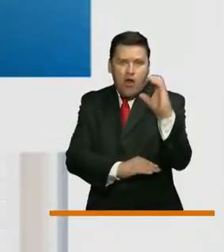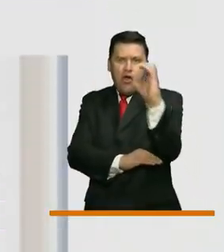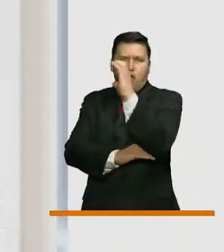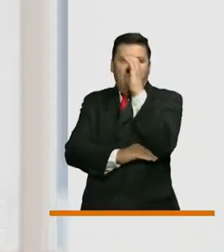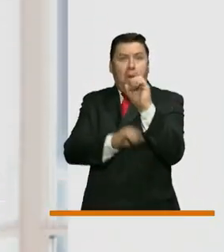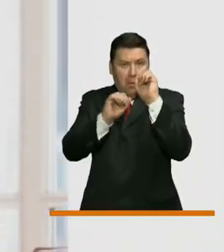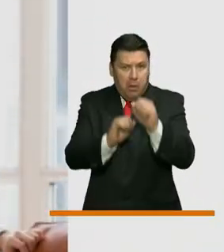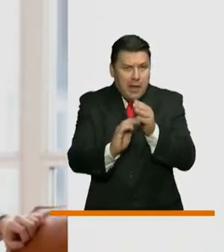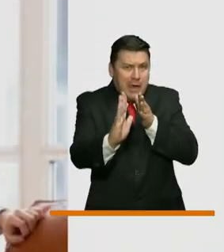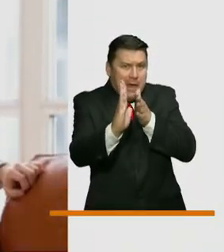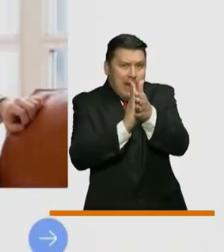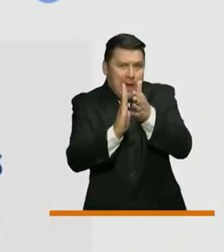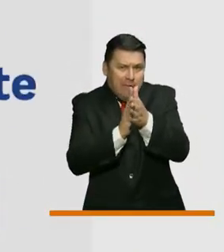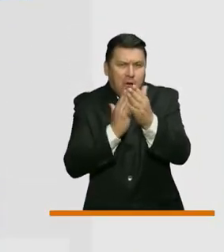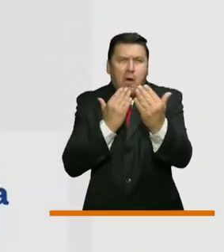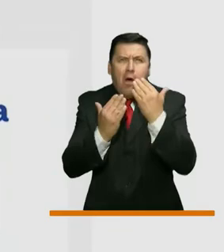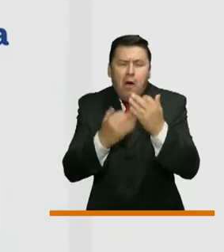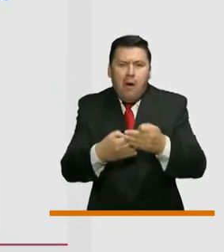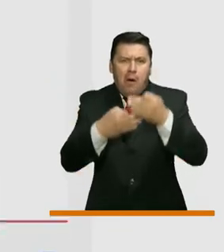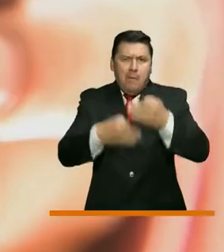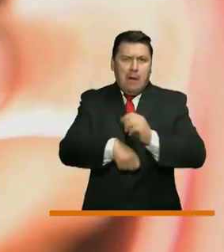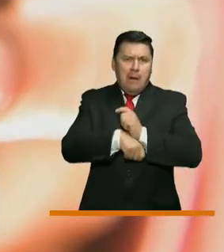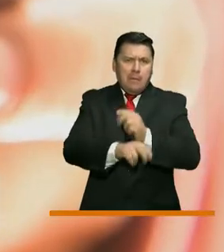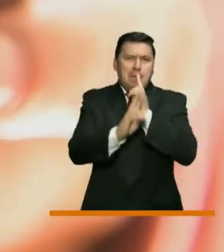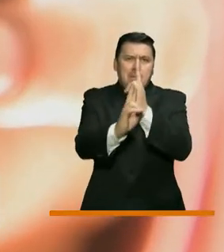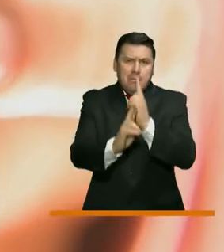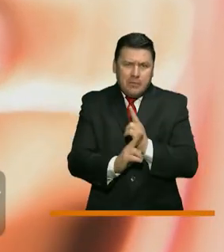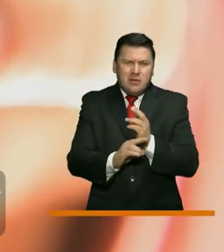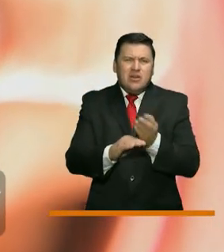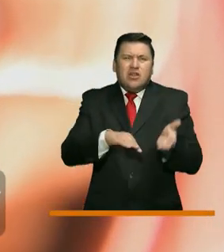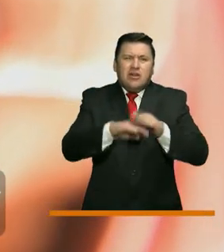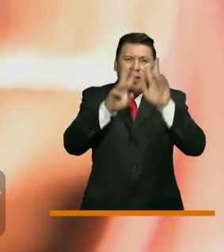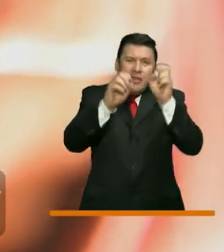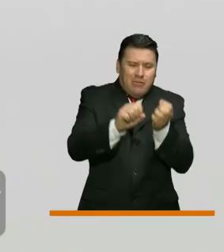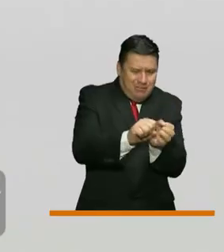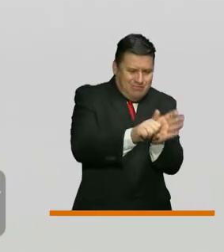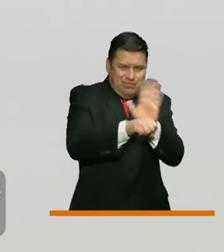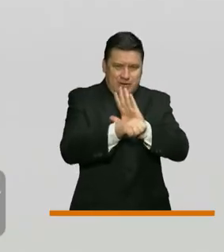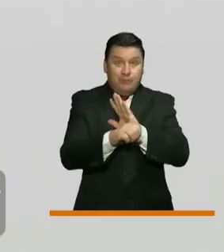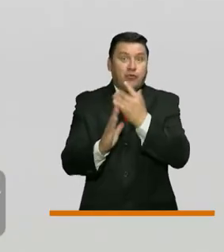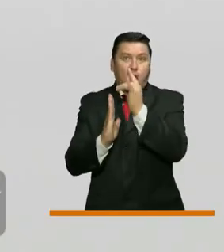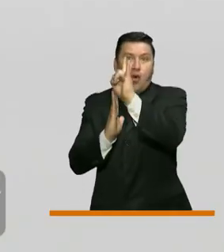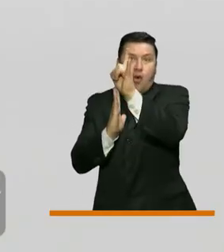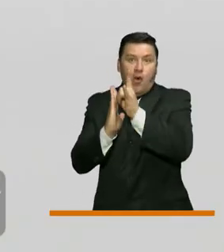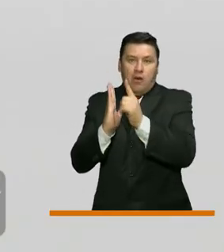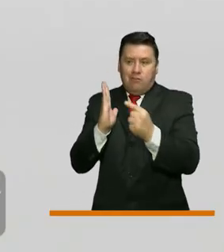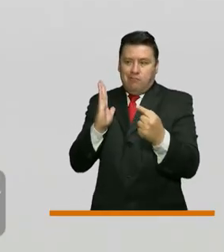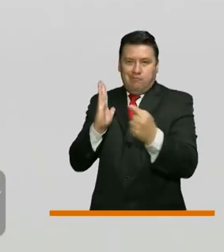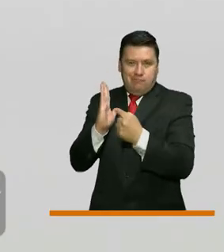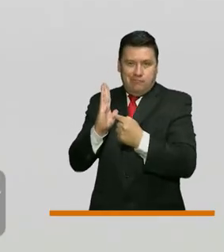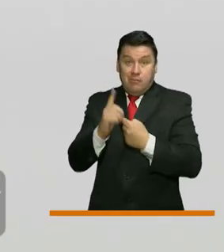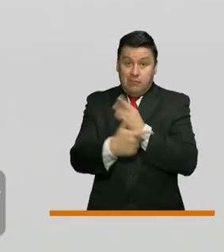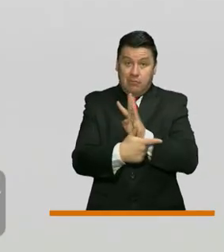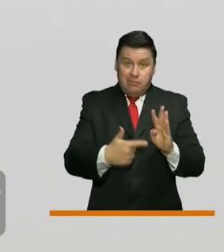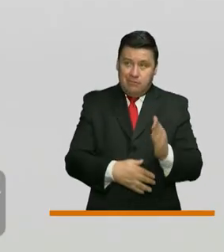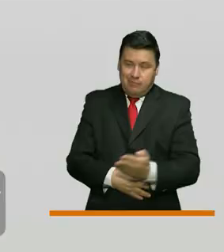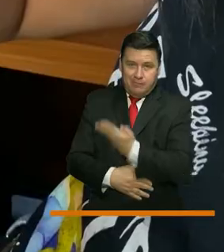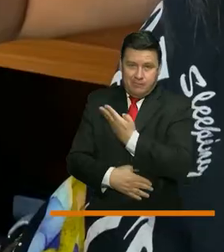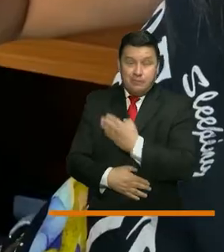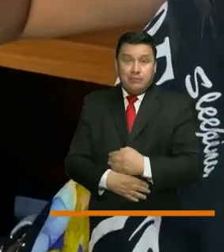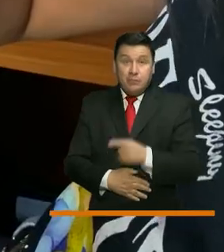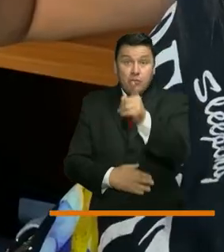Ahora los colombianos podrán tener información confiable y oportuna sobre el coronavirus con la aplicación nacional móvil CoronApp